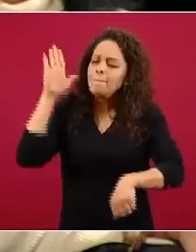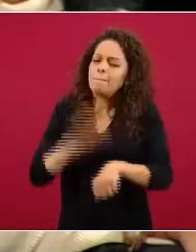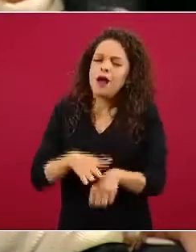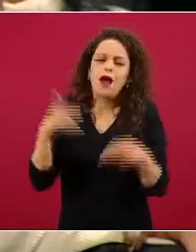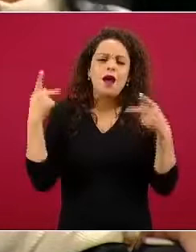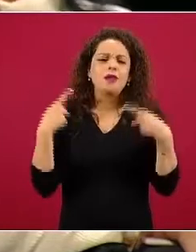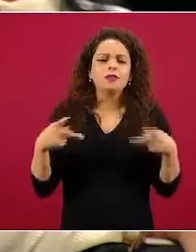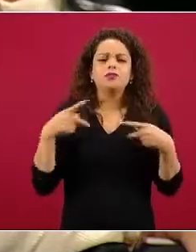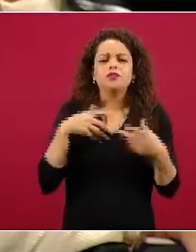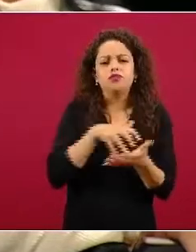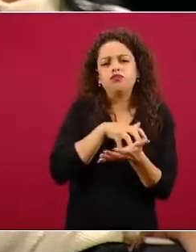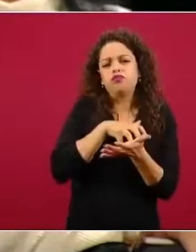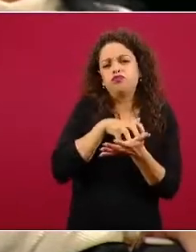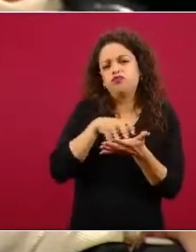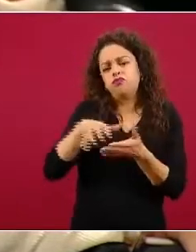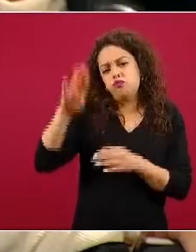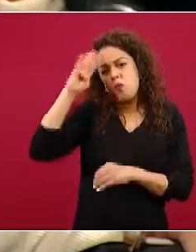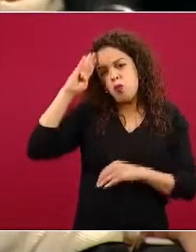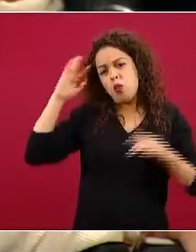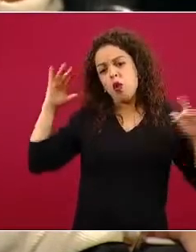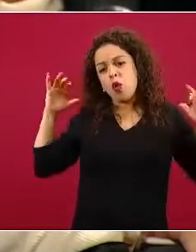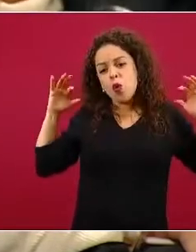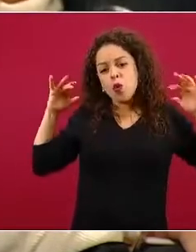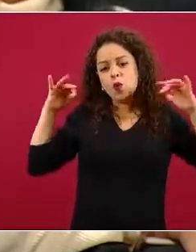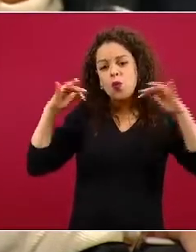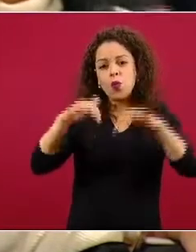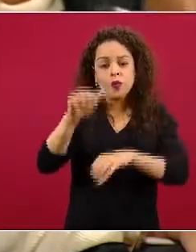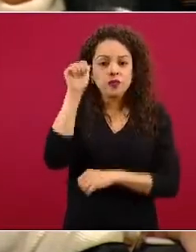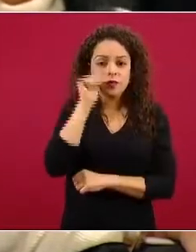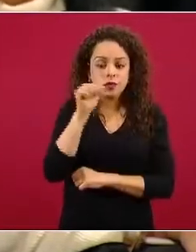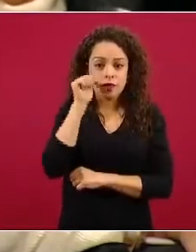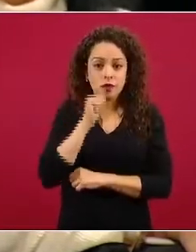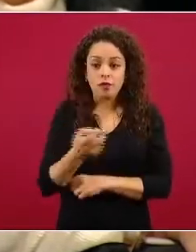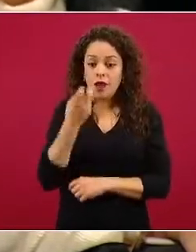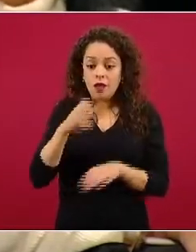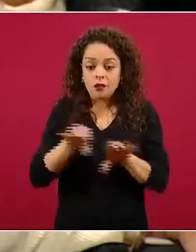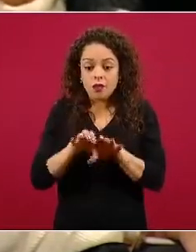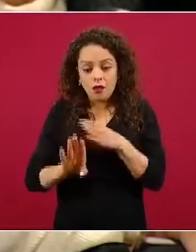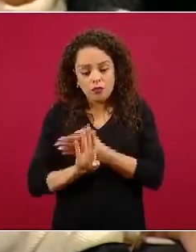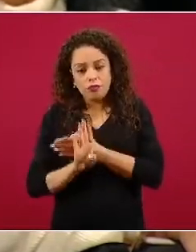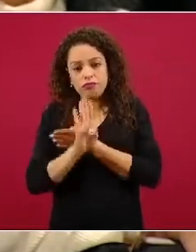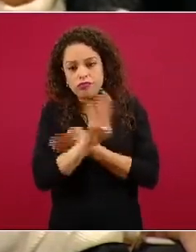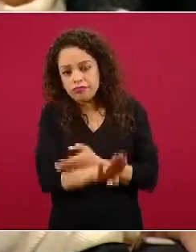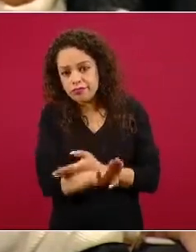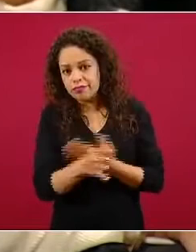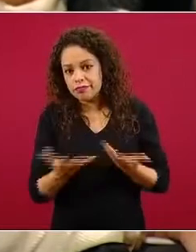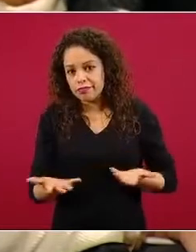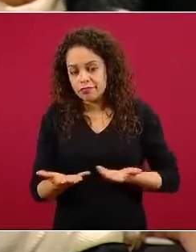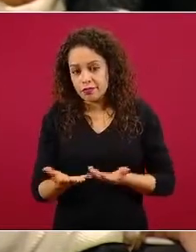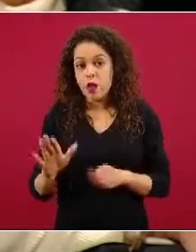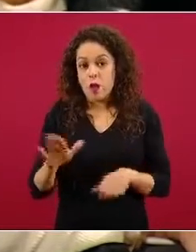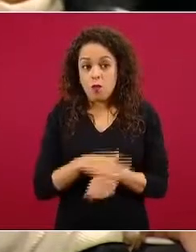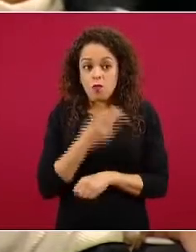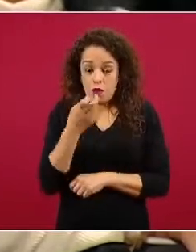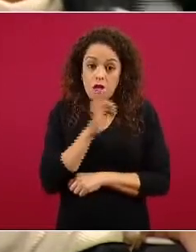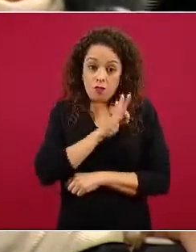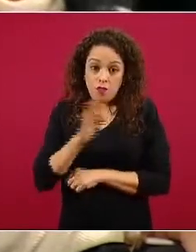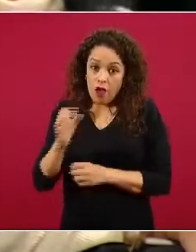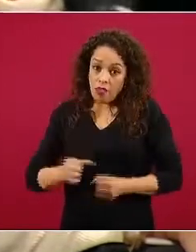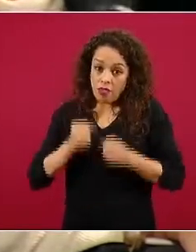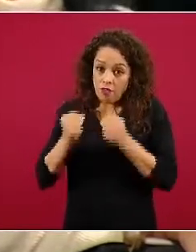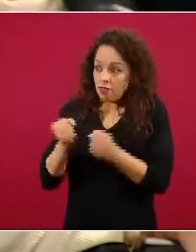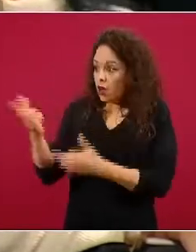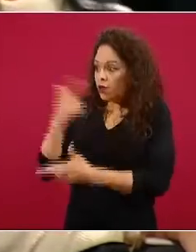hacer este festejo. Sobre todo porque, previendo esta situación, puede haber un rebrote muy fuerte de